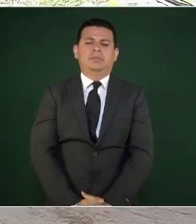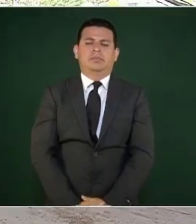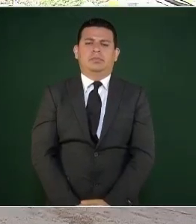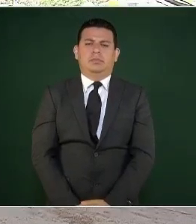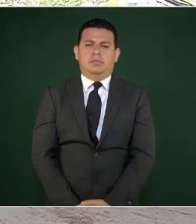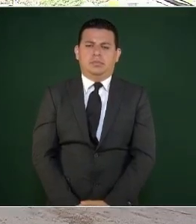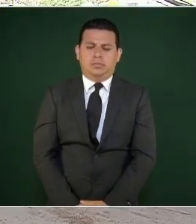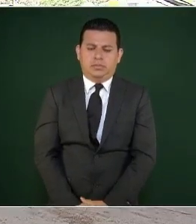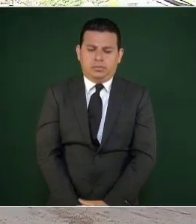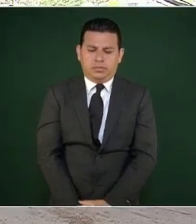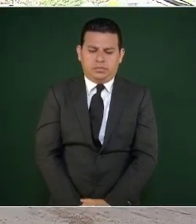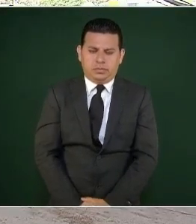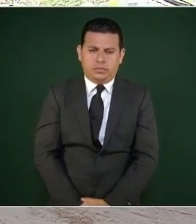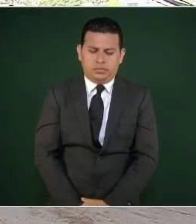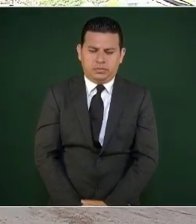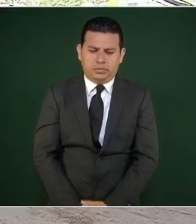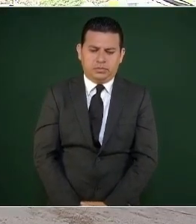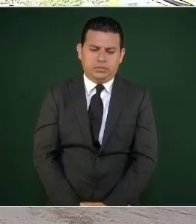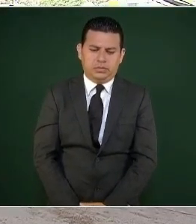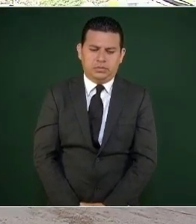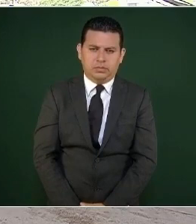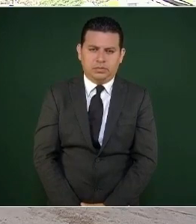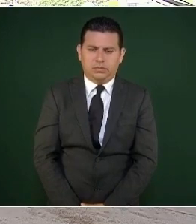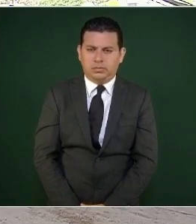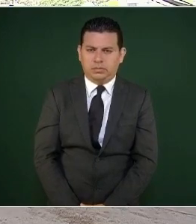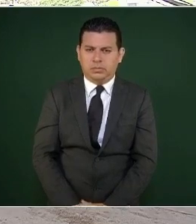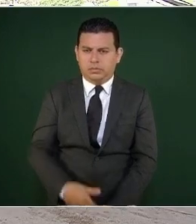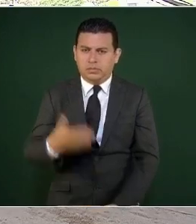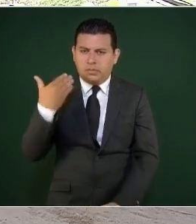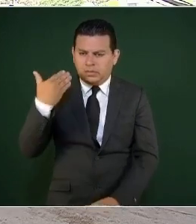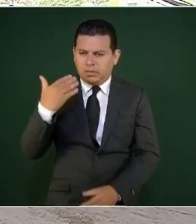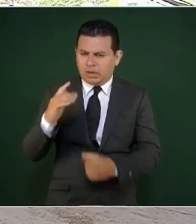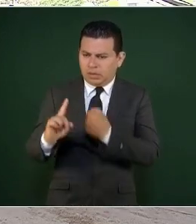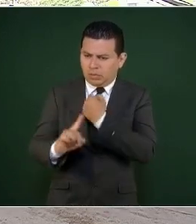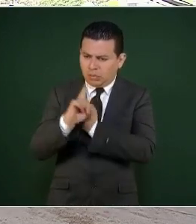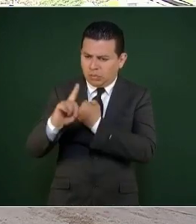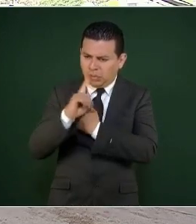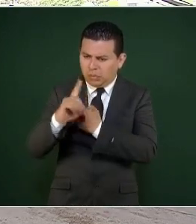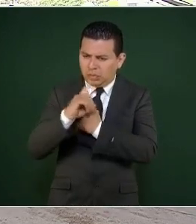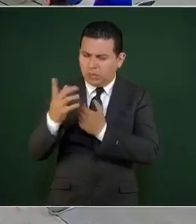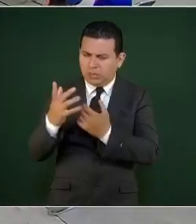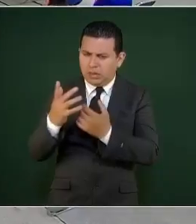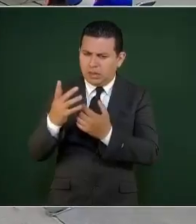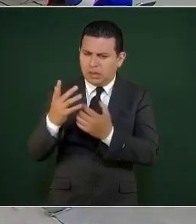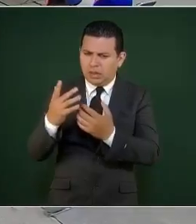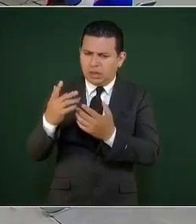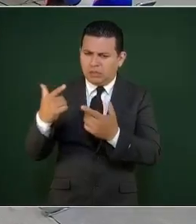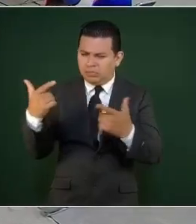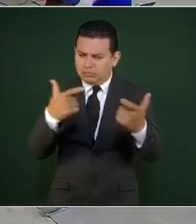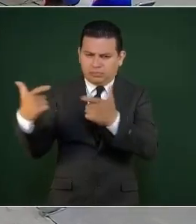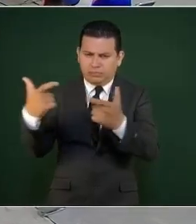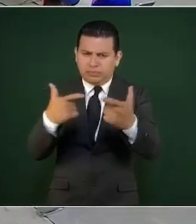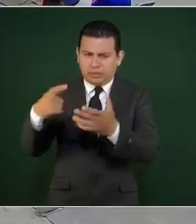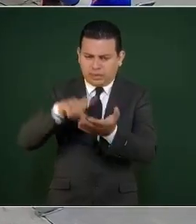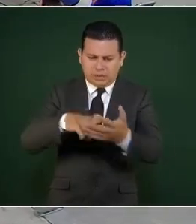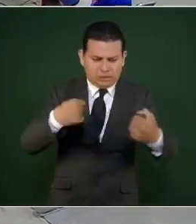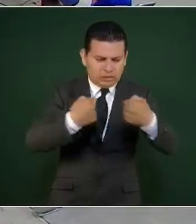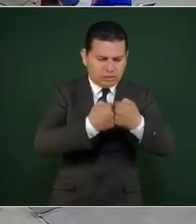presidente. Presidente, también ayer hubo un enfrentamiento en